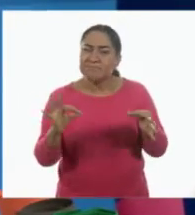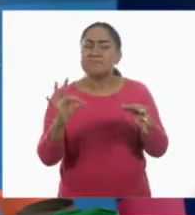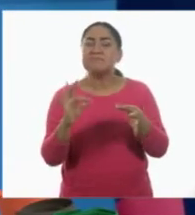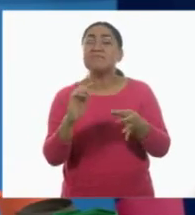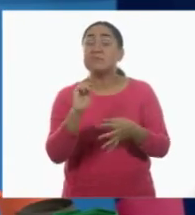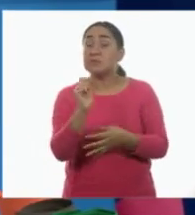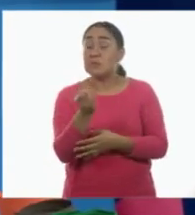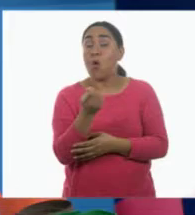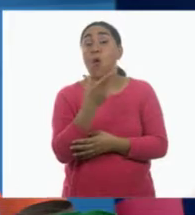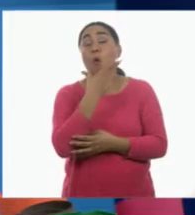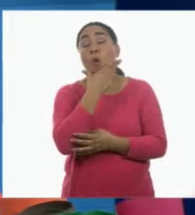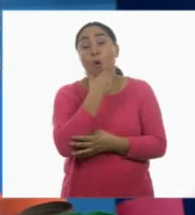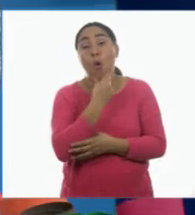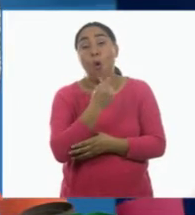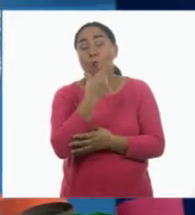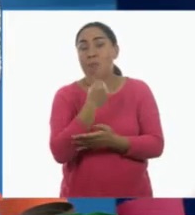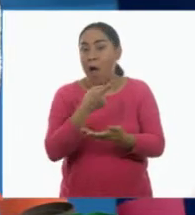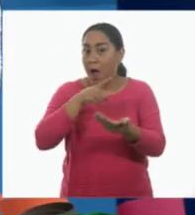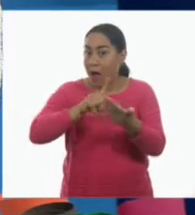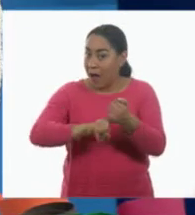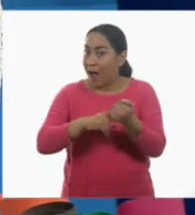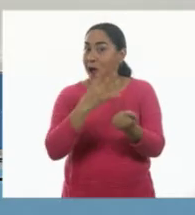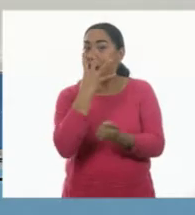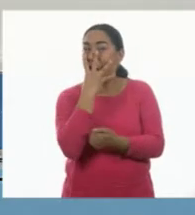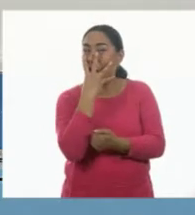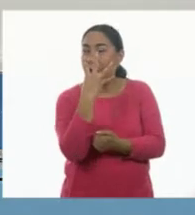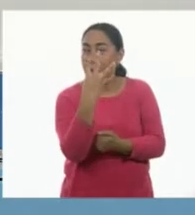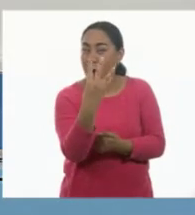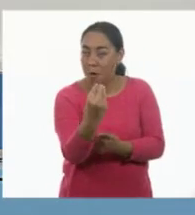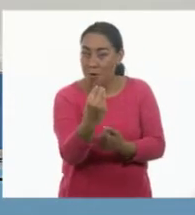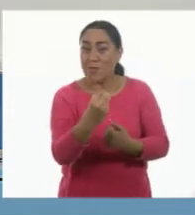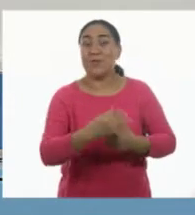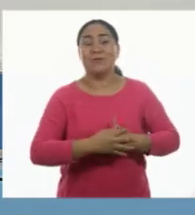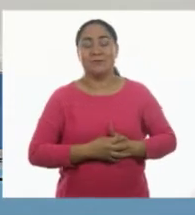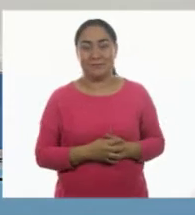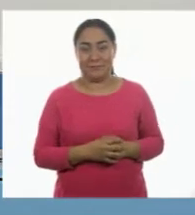del hombre lobo.